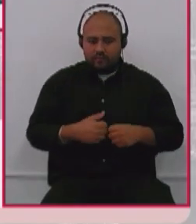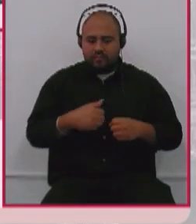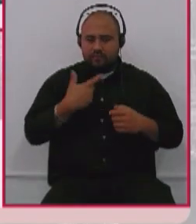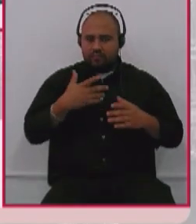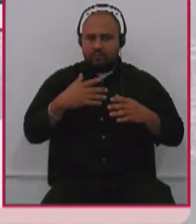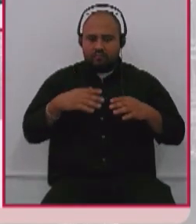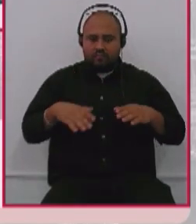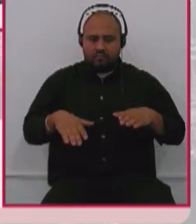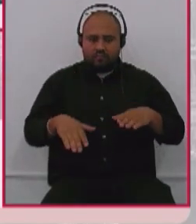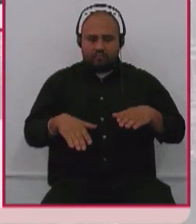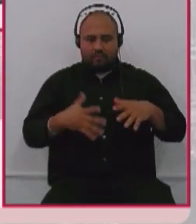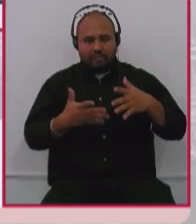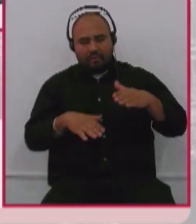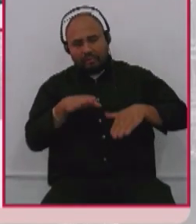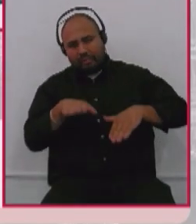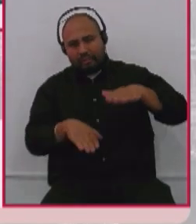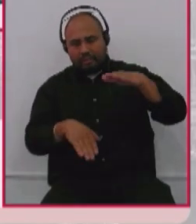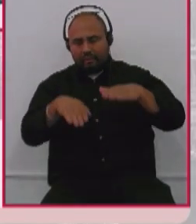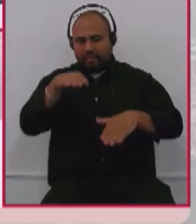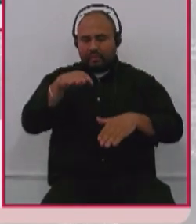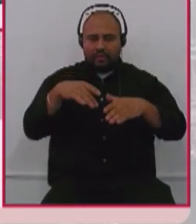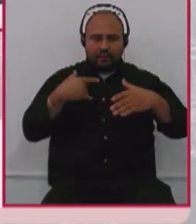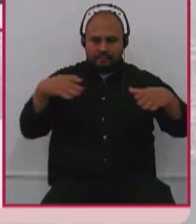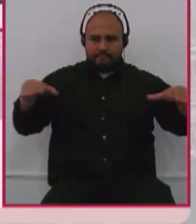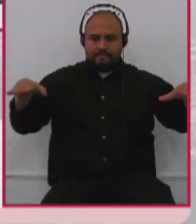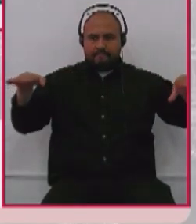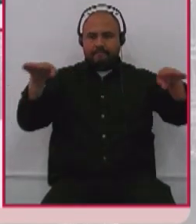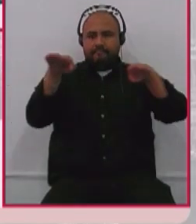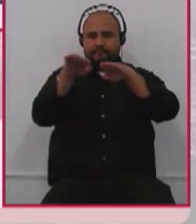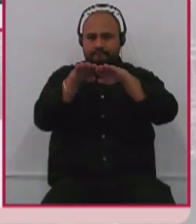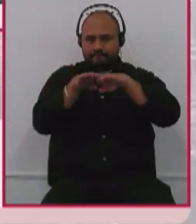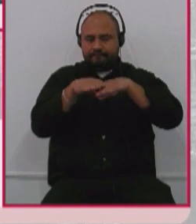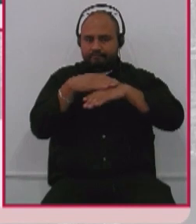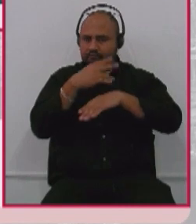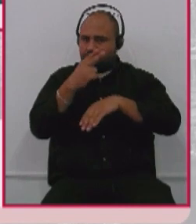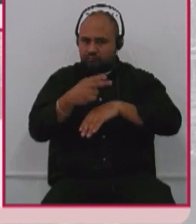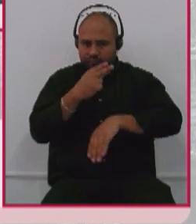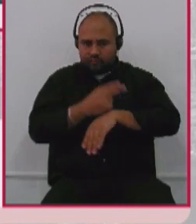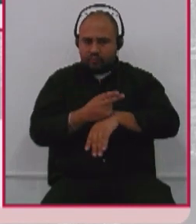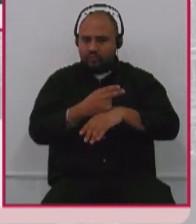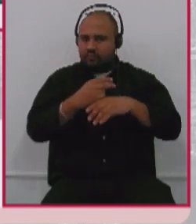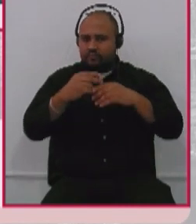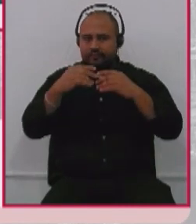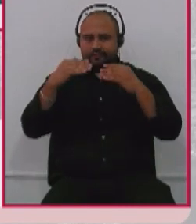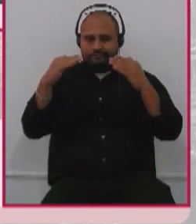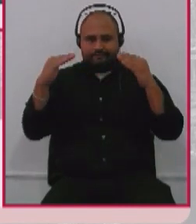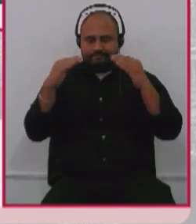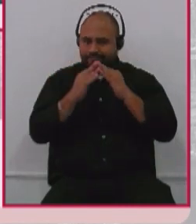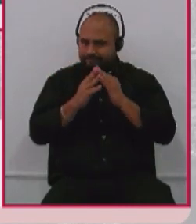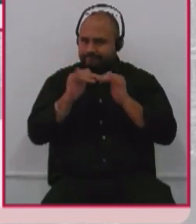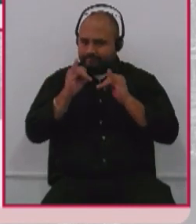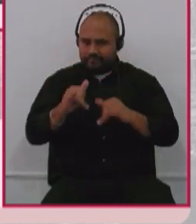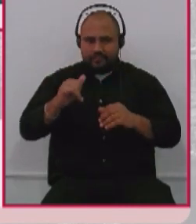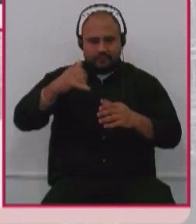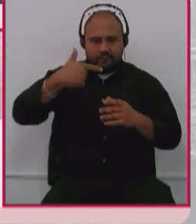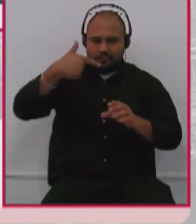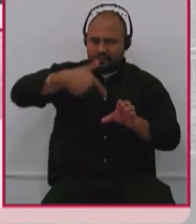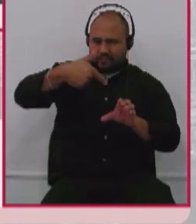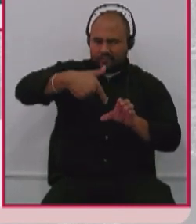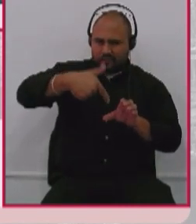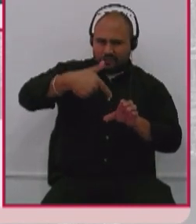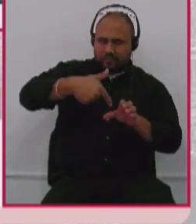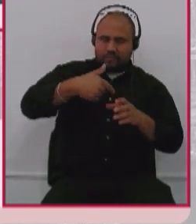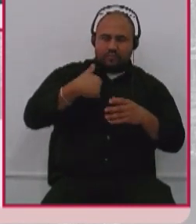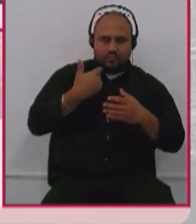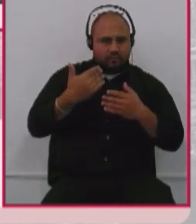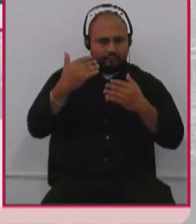establecer mejor los parámetros, las recetas, horas, flujo, presión, espaciamiento entre taladros, Todo eso el test